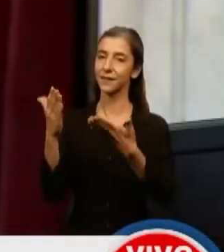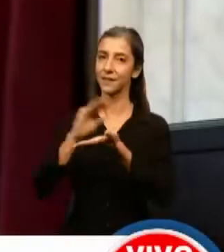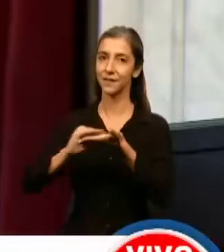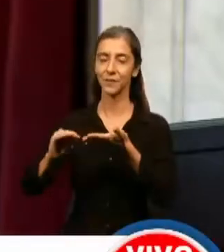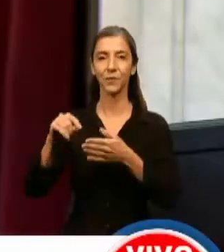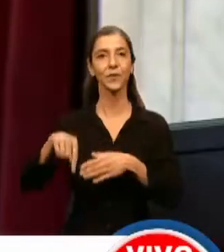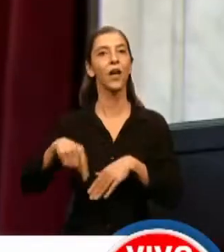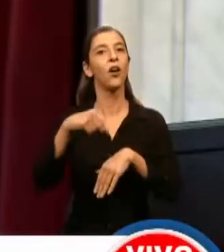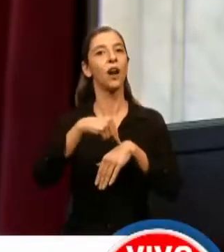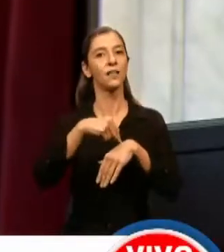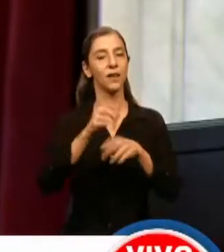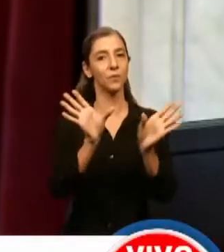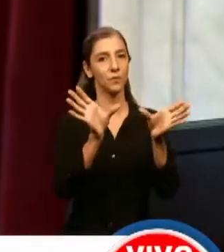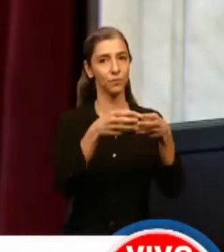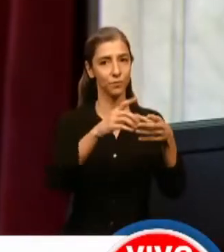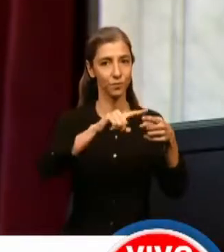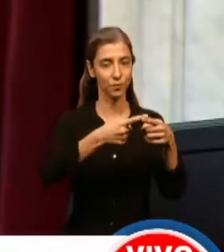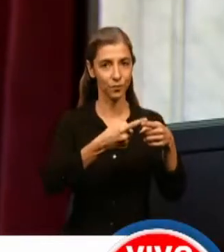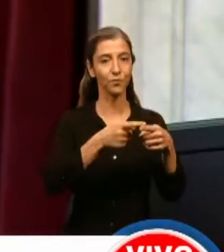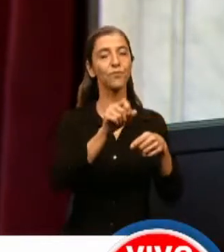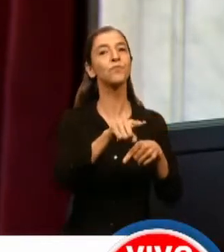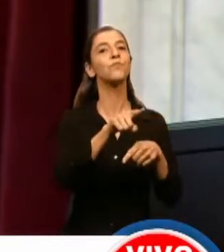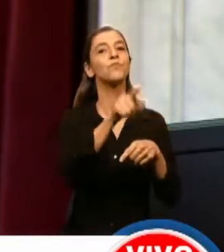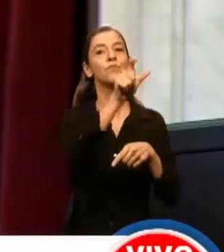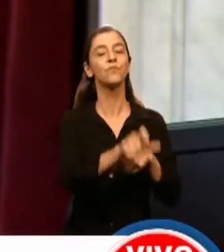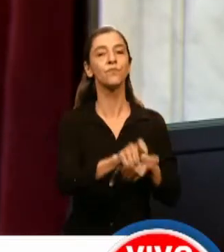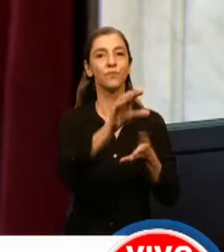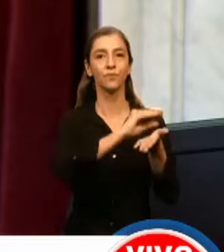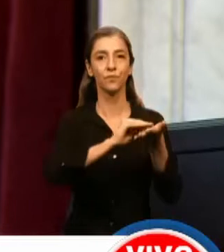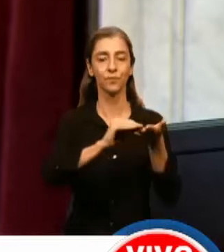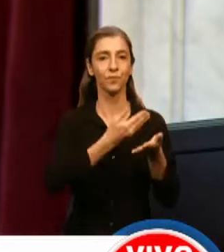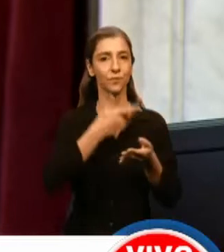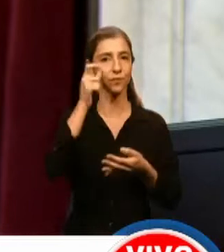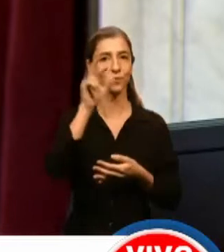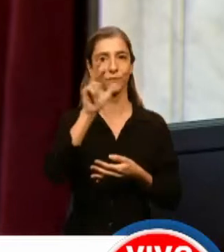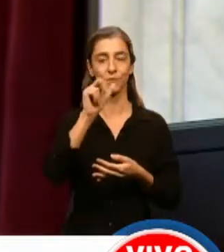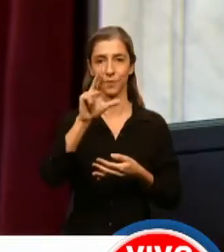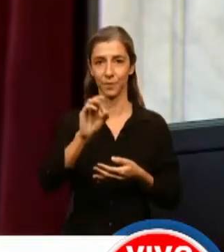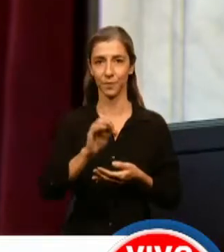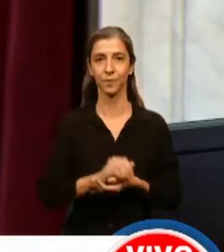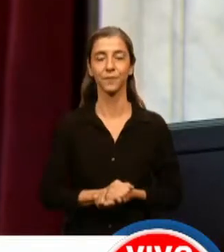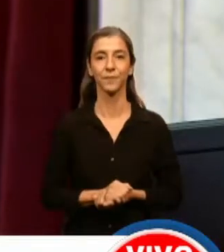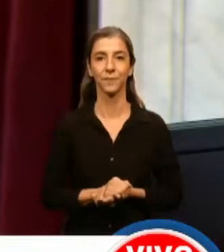Continuando con los tiempos de bloque, tiene la palabra el diputado Maximiliano Ferraro.